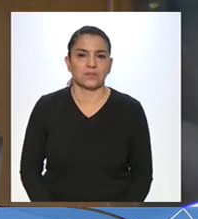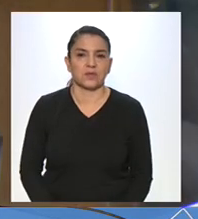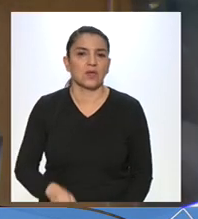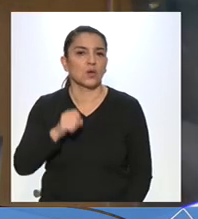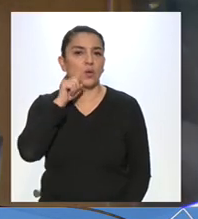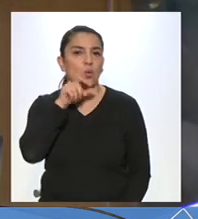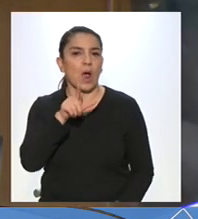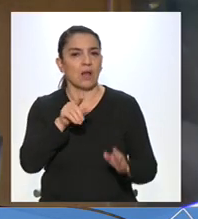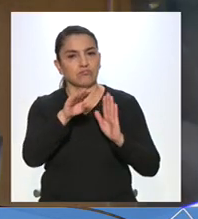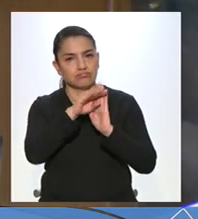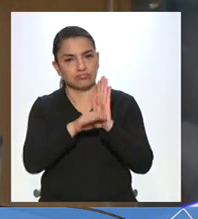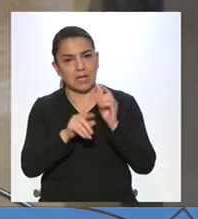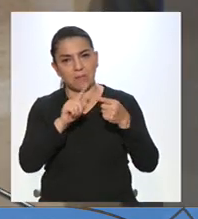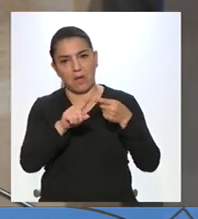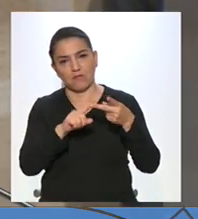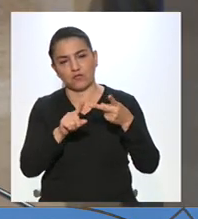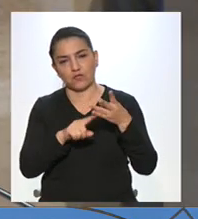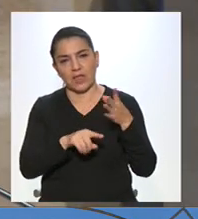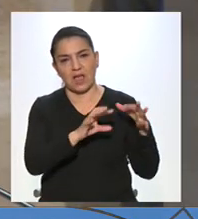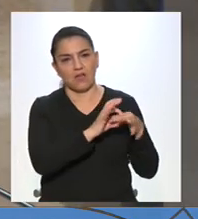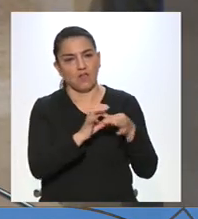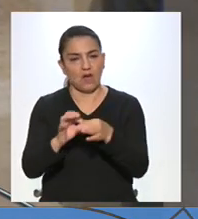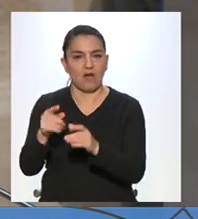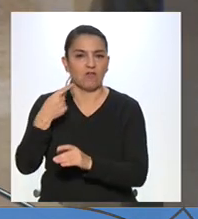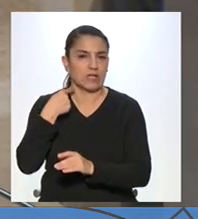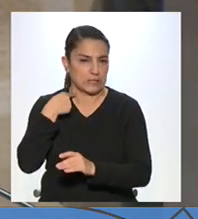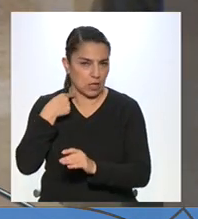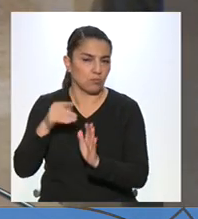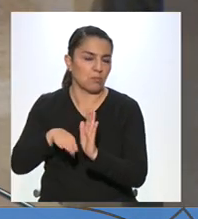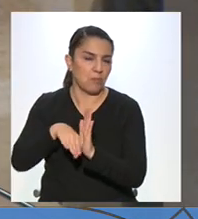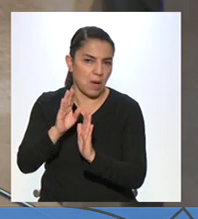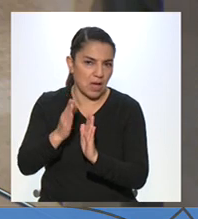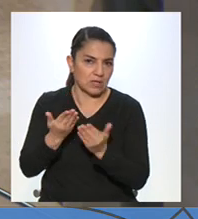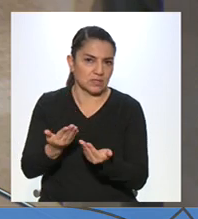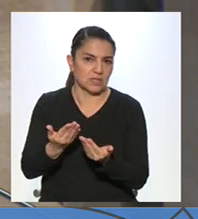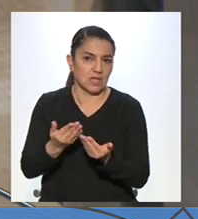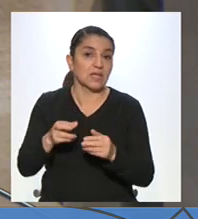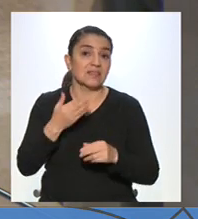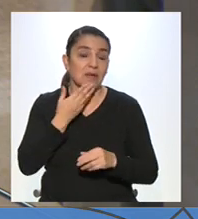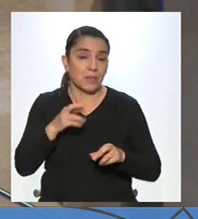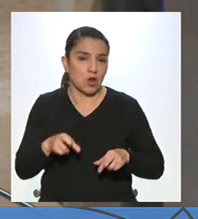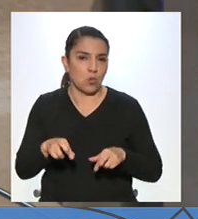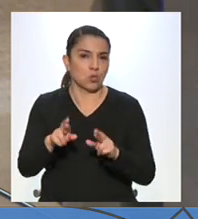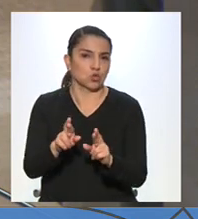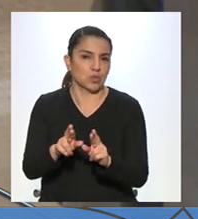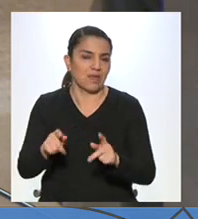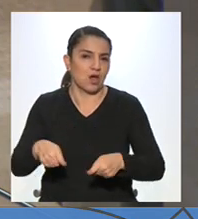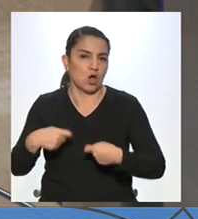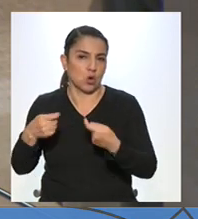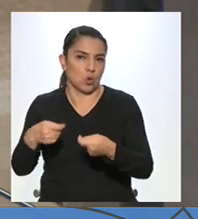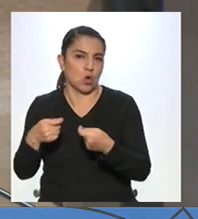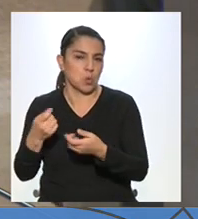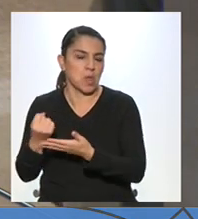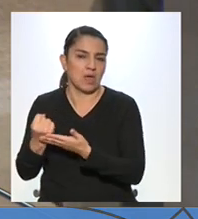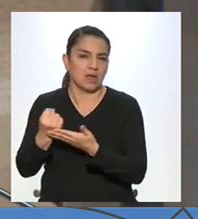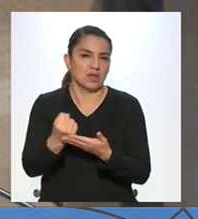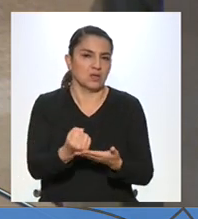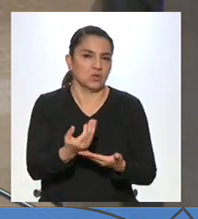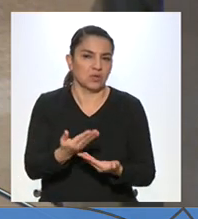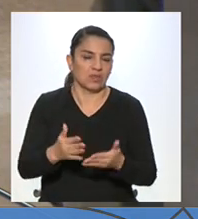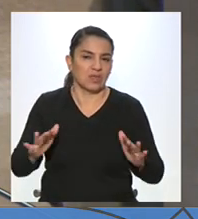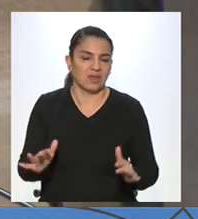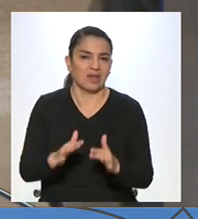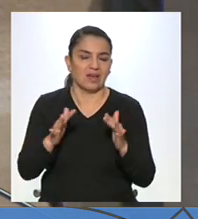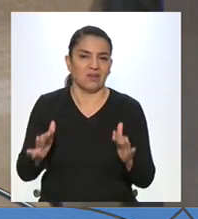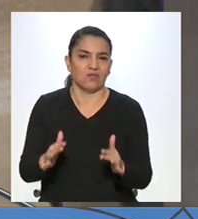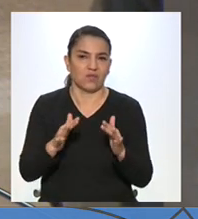tuvieron una incidencia mayor y también una oportunidad y un costo más favorable al esfuerzo